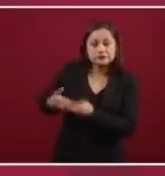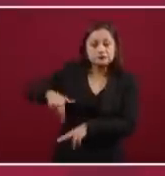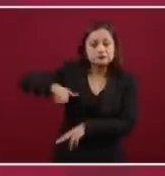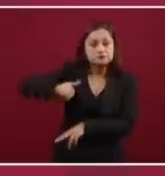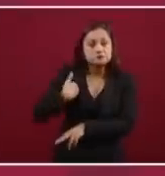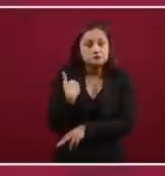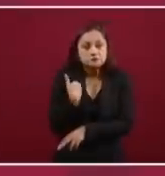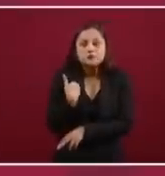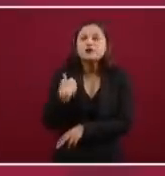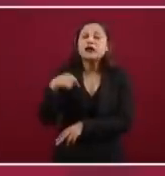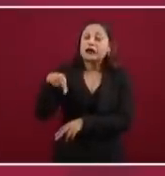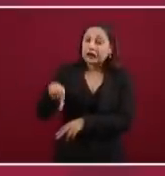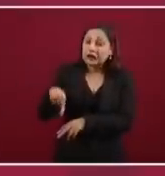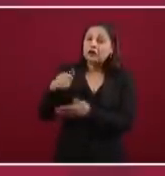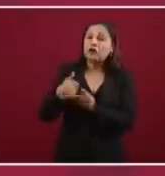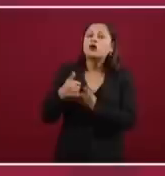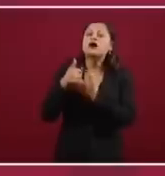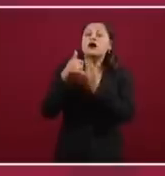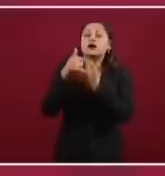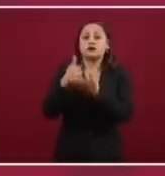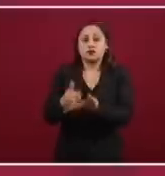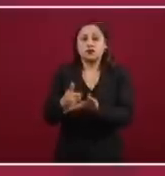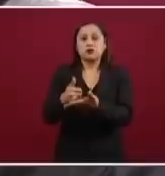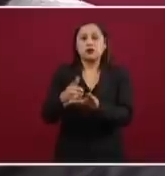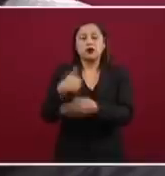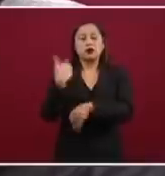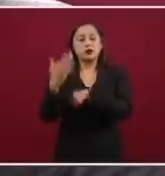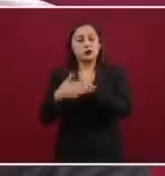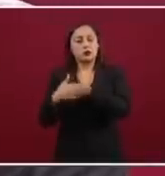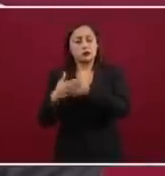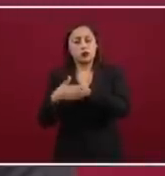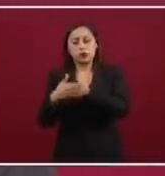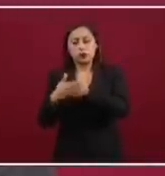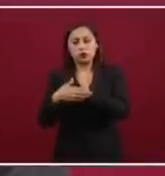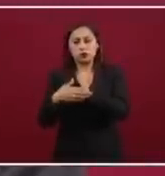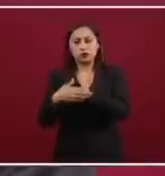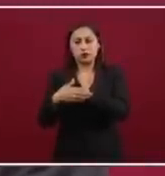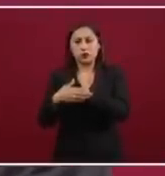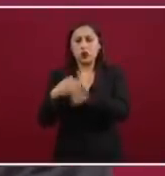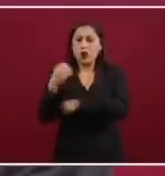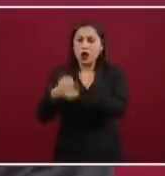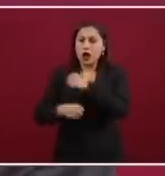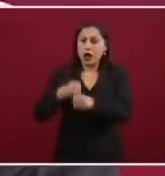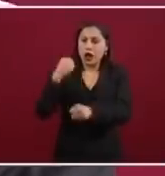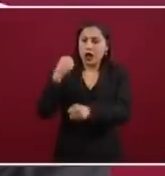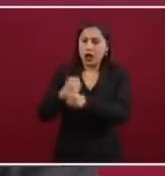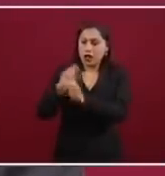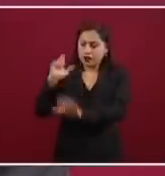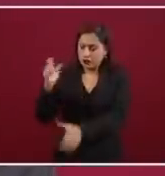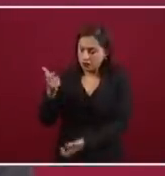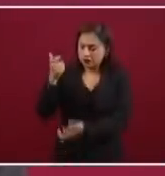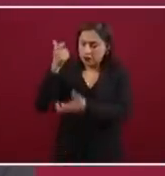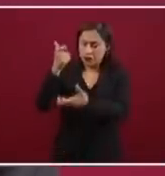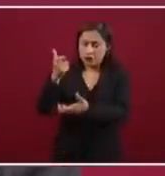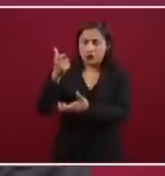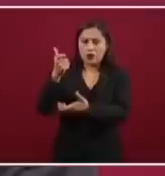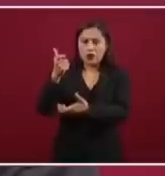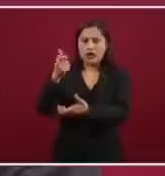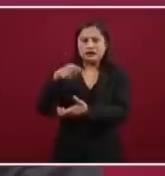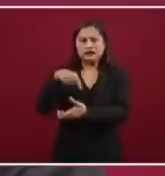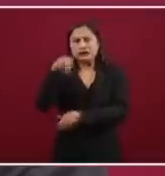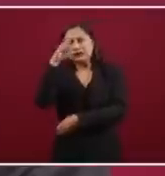a que haya presupuesto y no tengamos que aumentar impuestos, ni crear impuestos